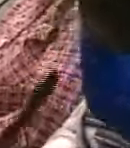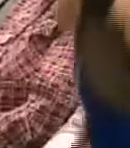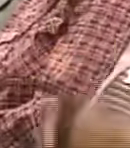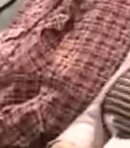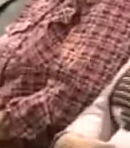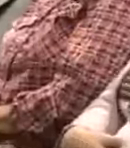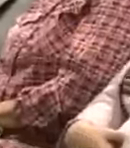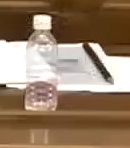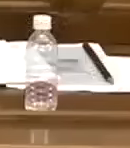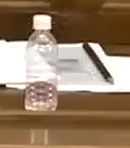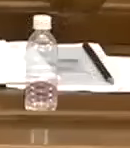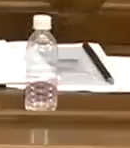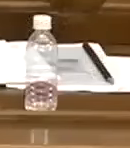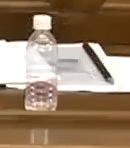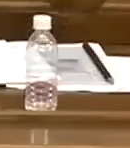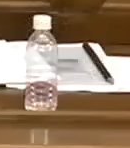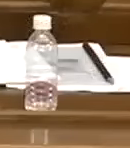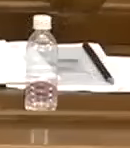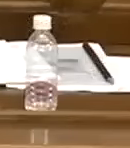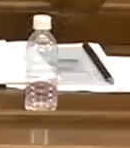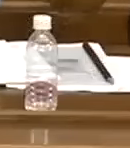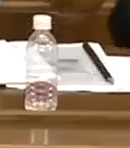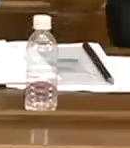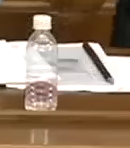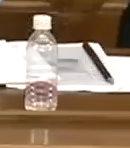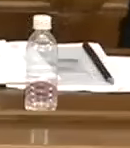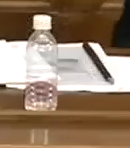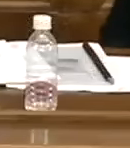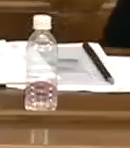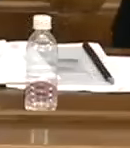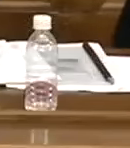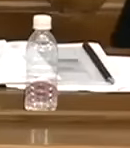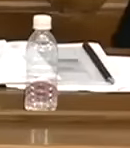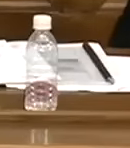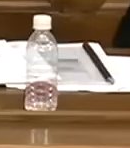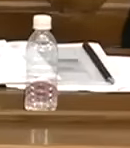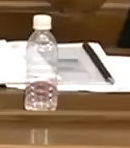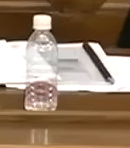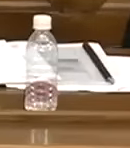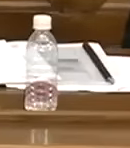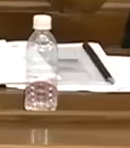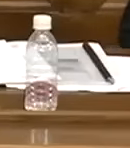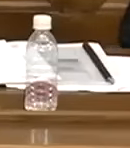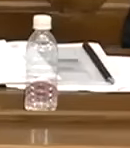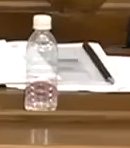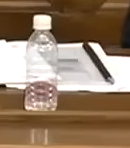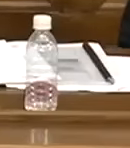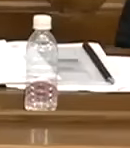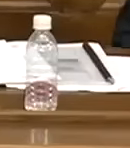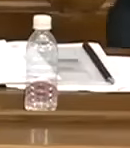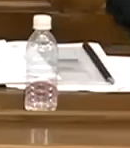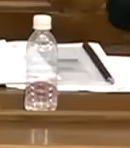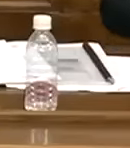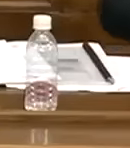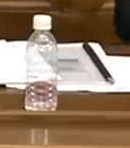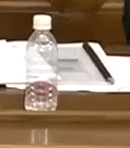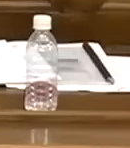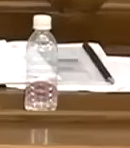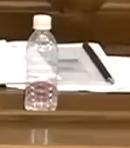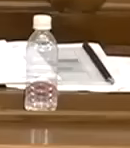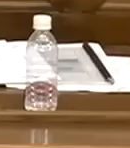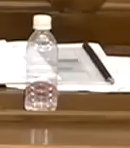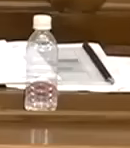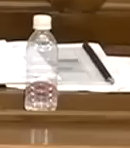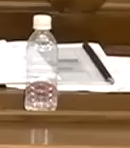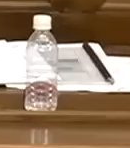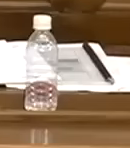ruta, creo que todas y todos participamos, presencial algunos y otros en la transmisión del